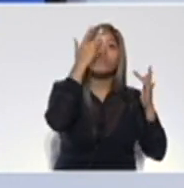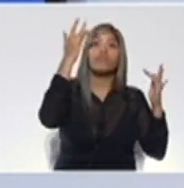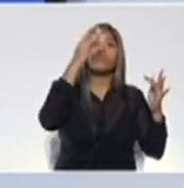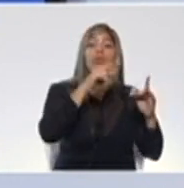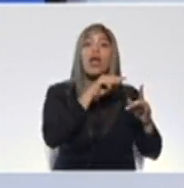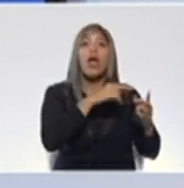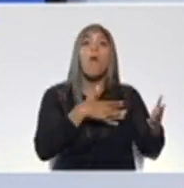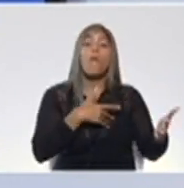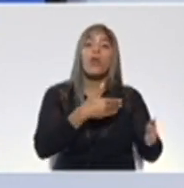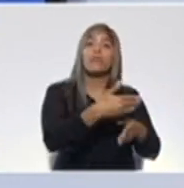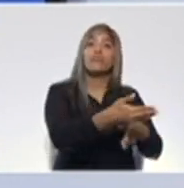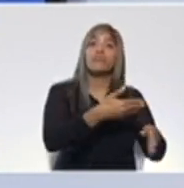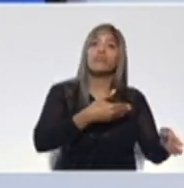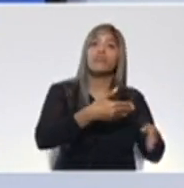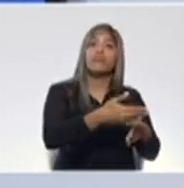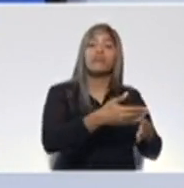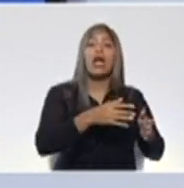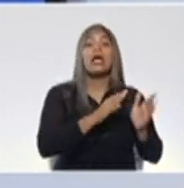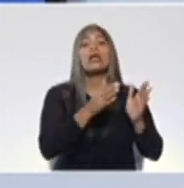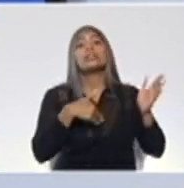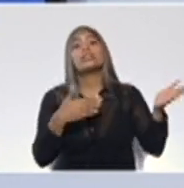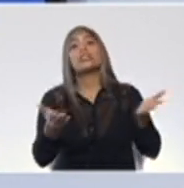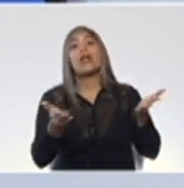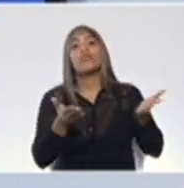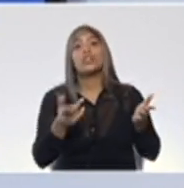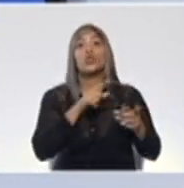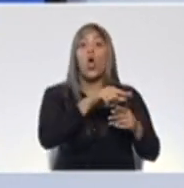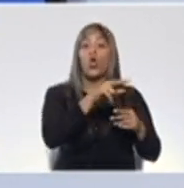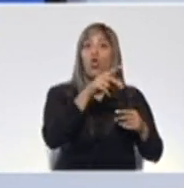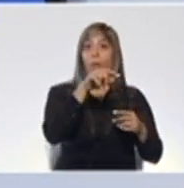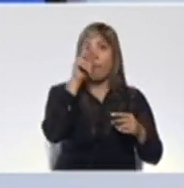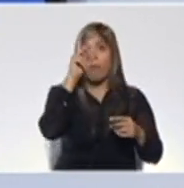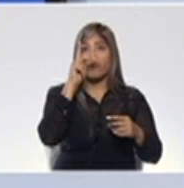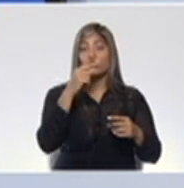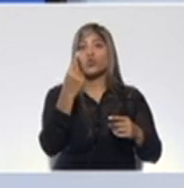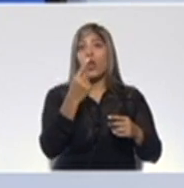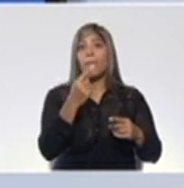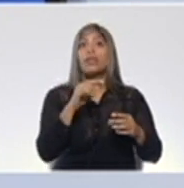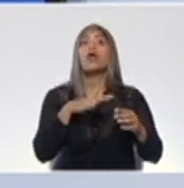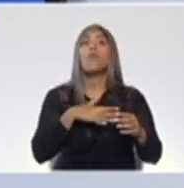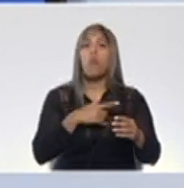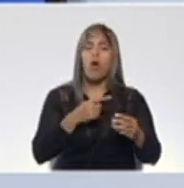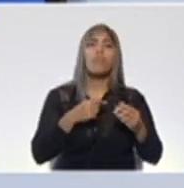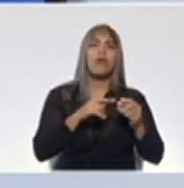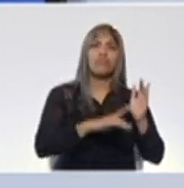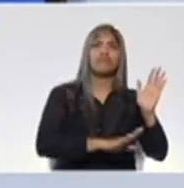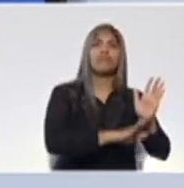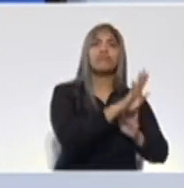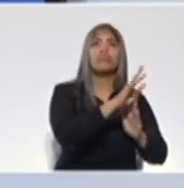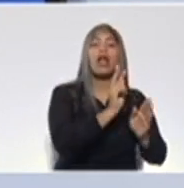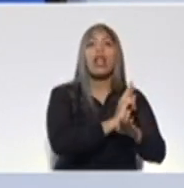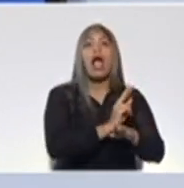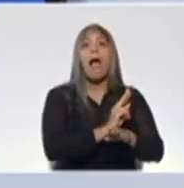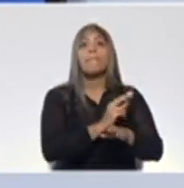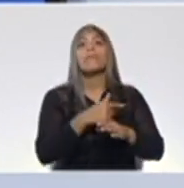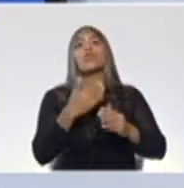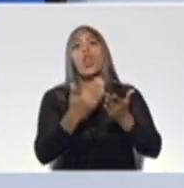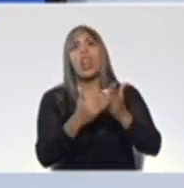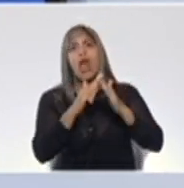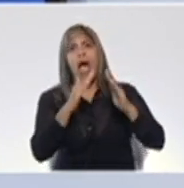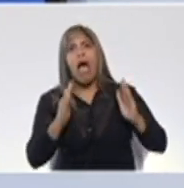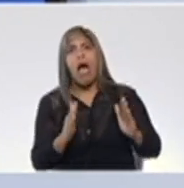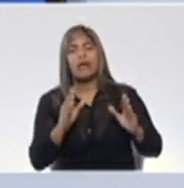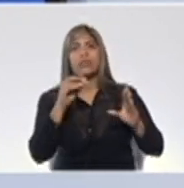interactuamos con los servicios y el docente del área de formación, seguramente vamos a tener las herramientas para desarrollar en el hogar todos